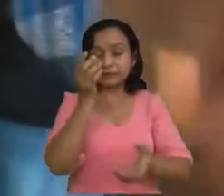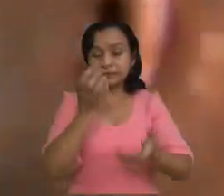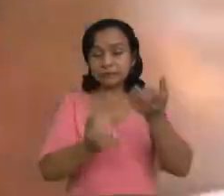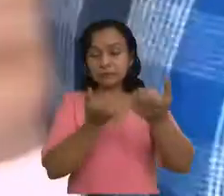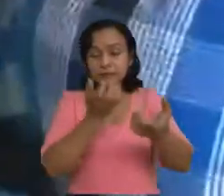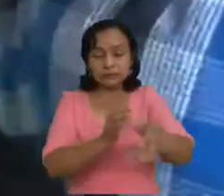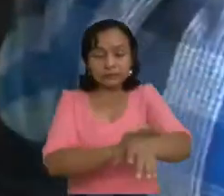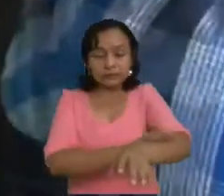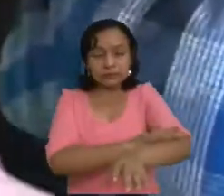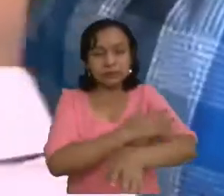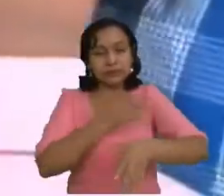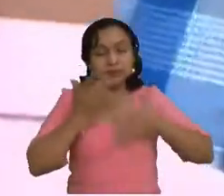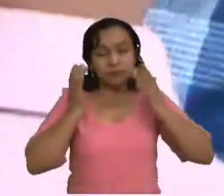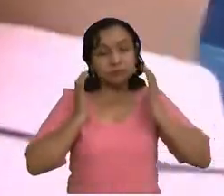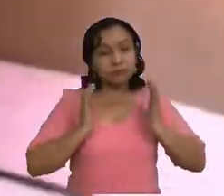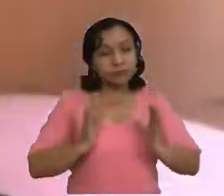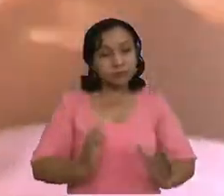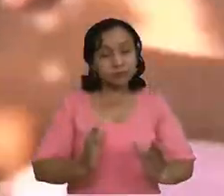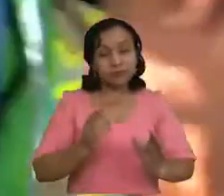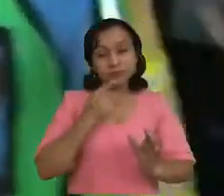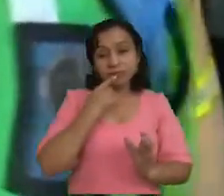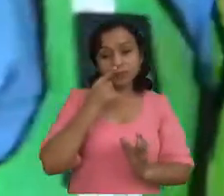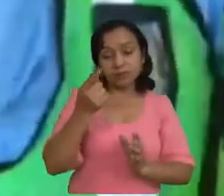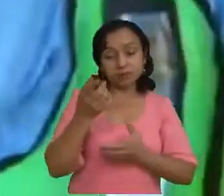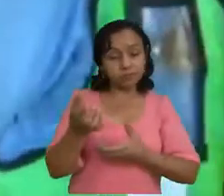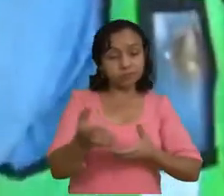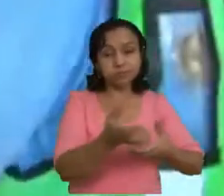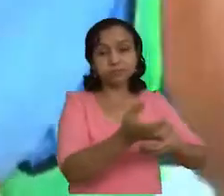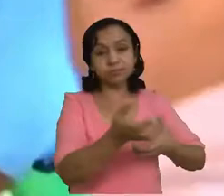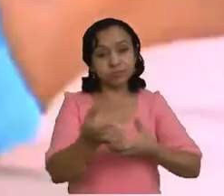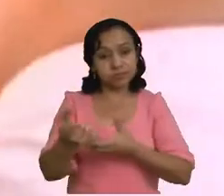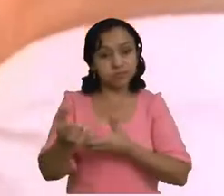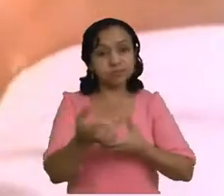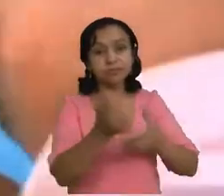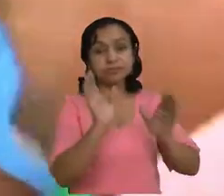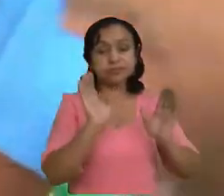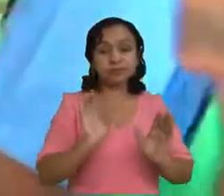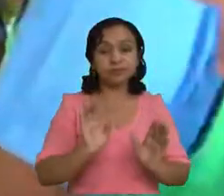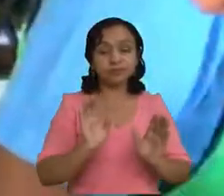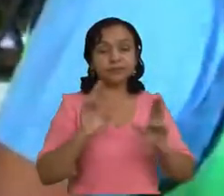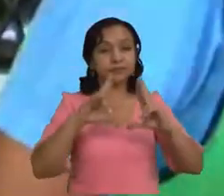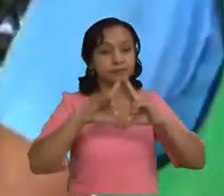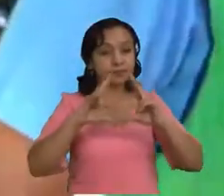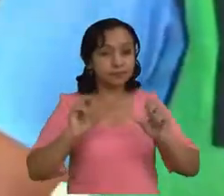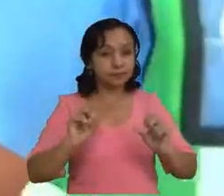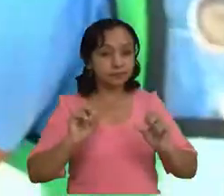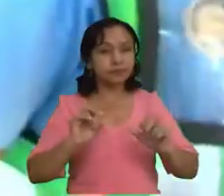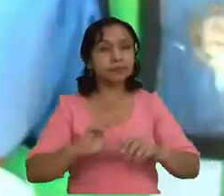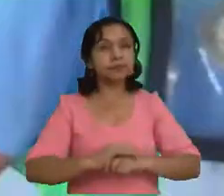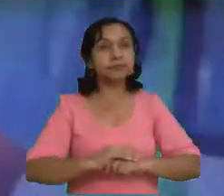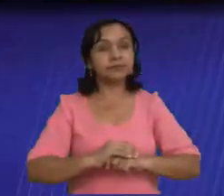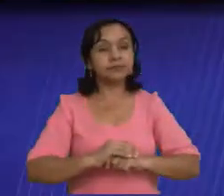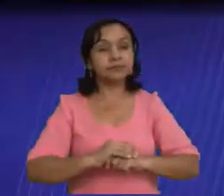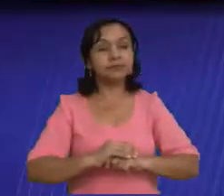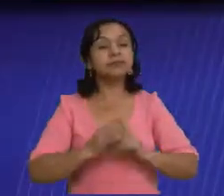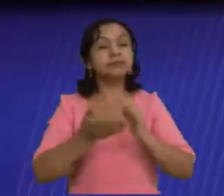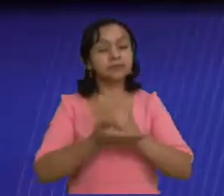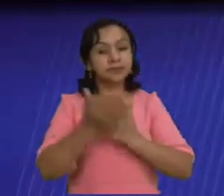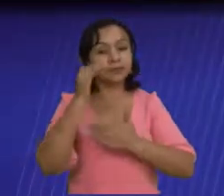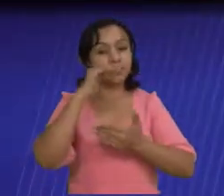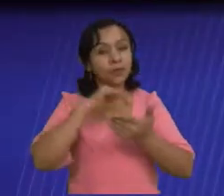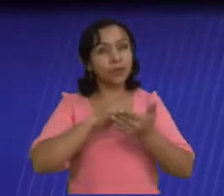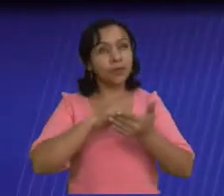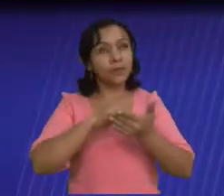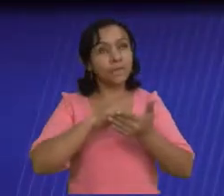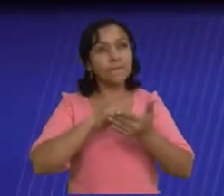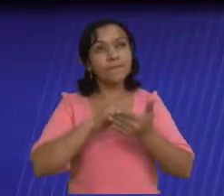tercer grado, ya decía el oficial del Benemérito Cuerpo de Bomberos de Nicaragua. Nosotros vamos a retornar